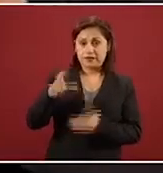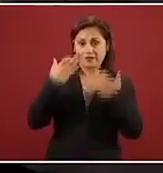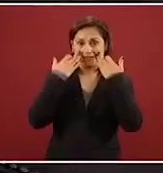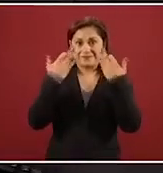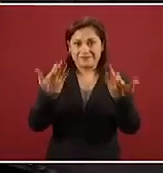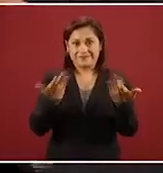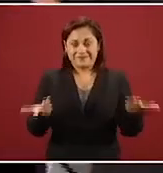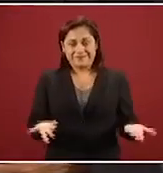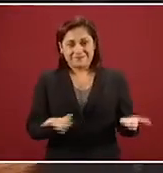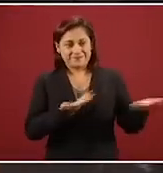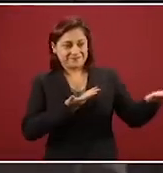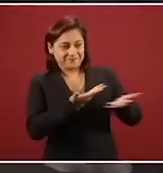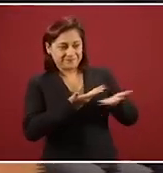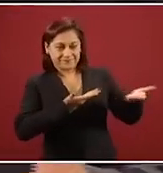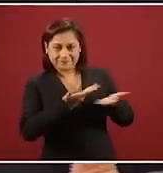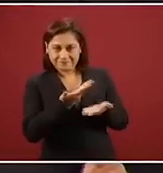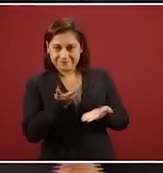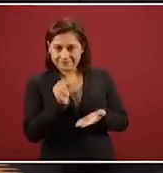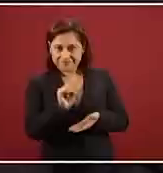Imagínense,